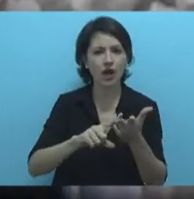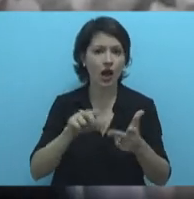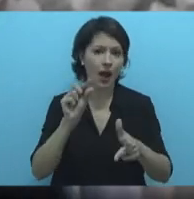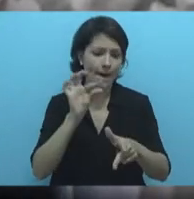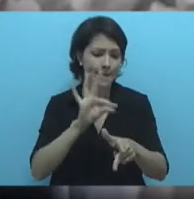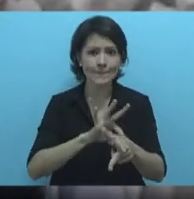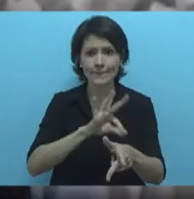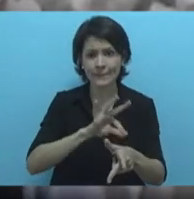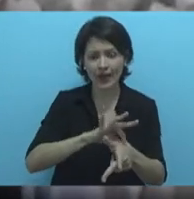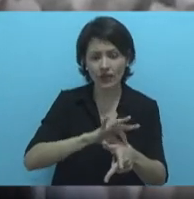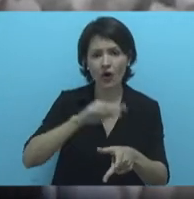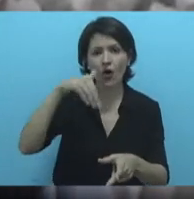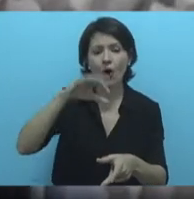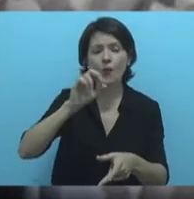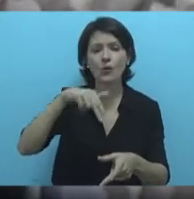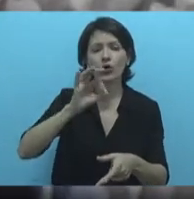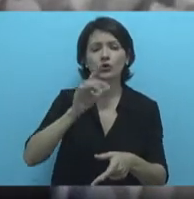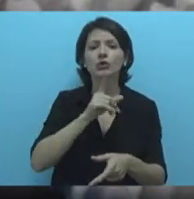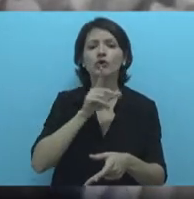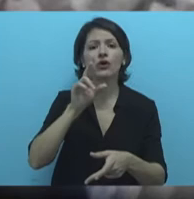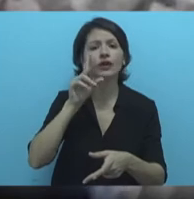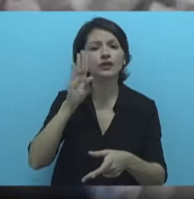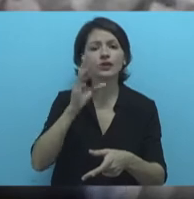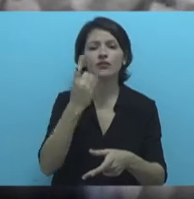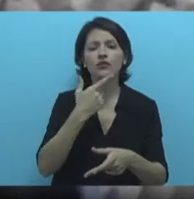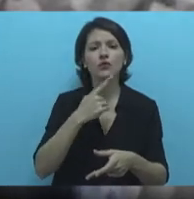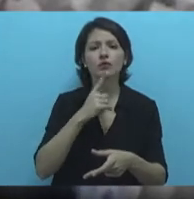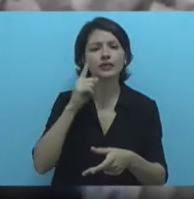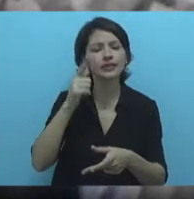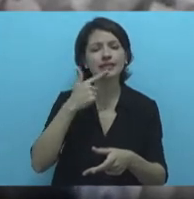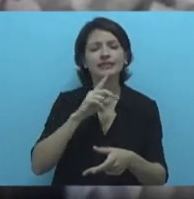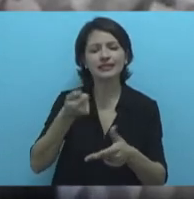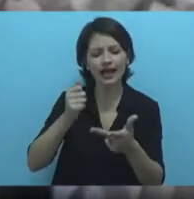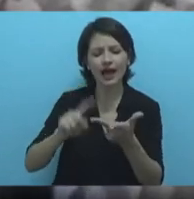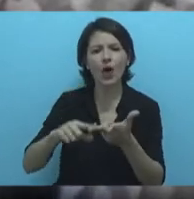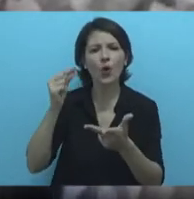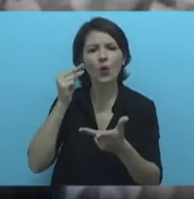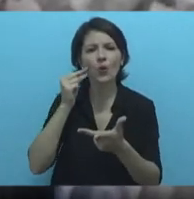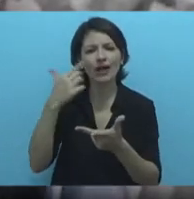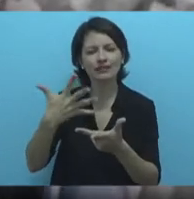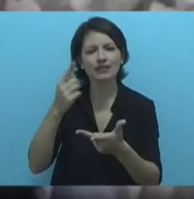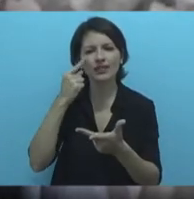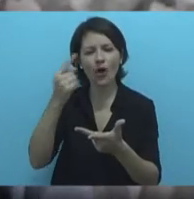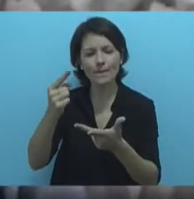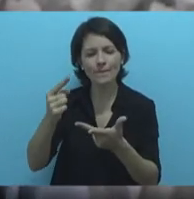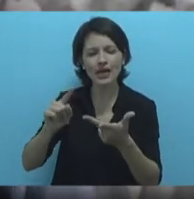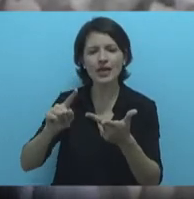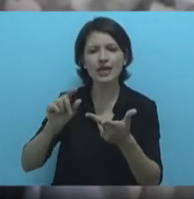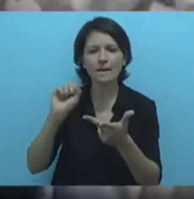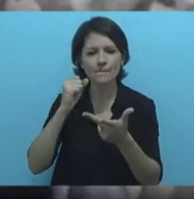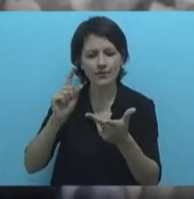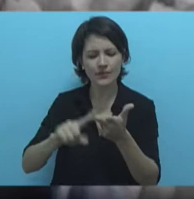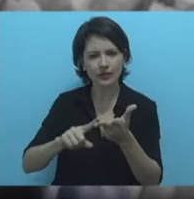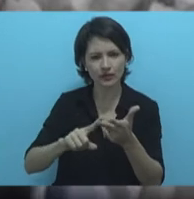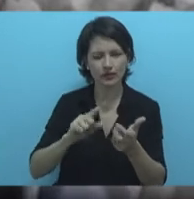monotributista de guardia externa esté en 45 mil pesos por mes que un profesional de terapia